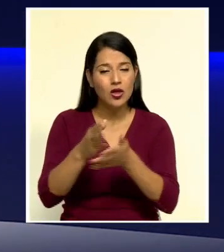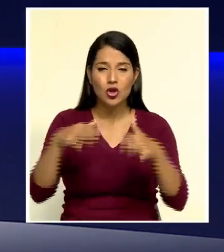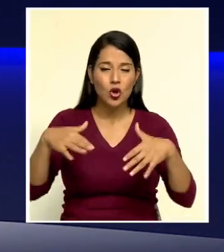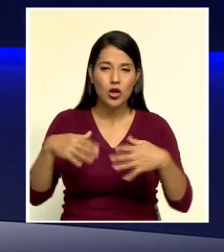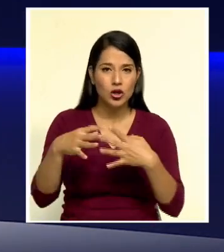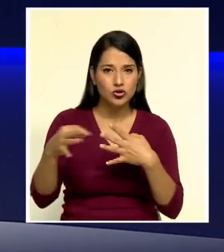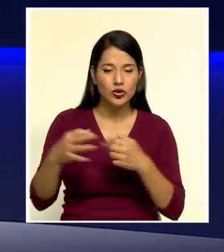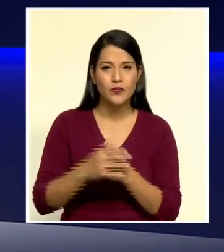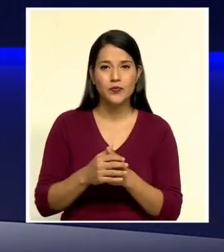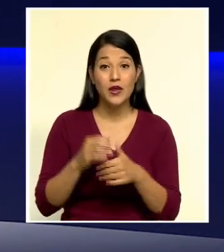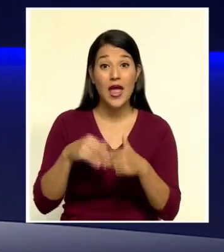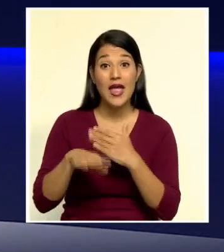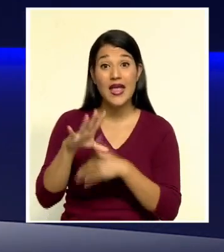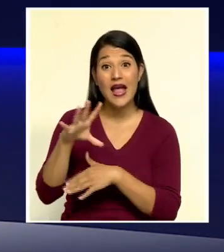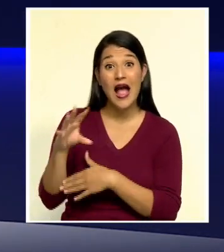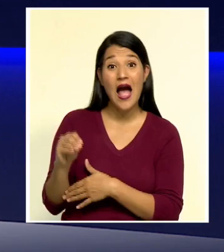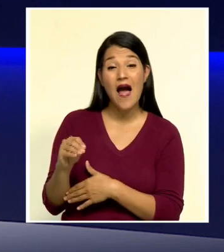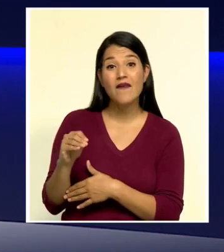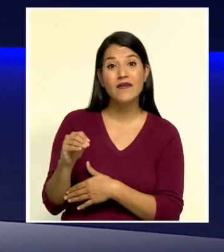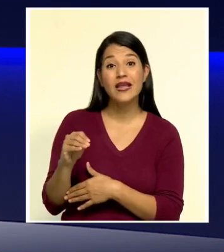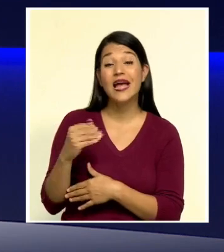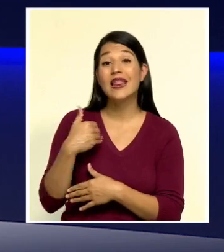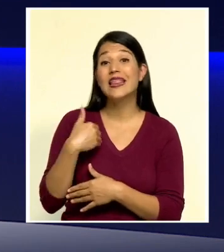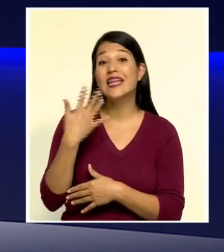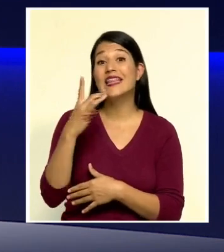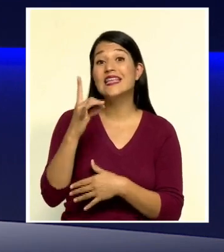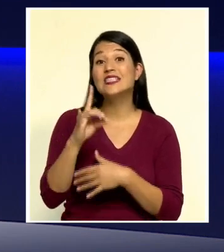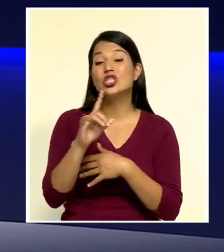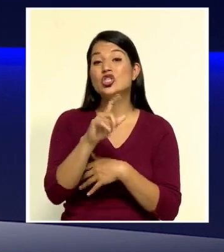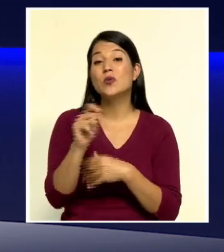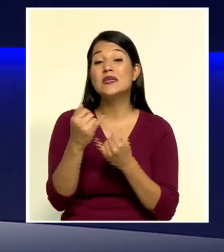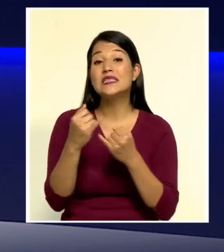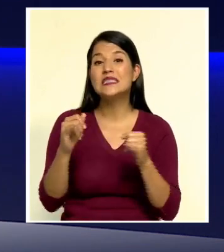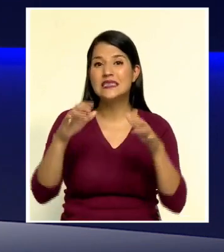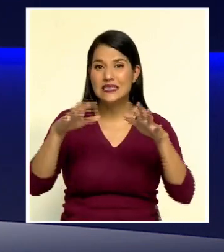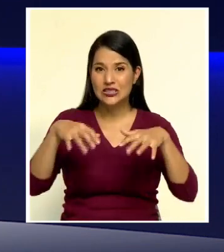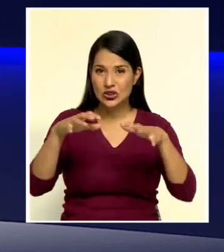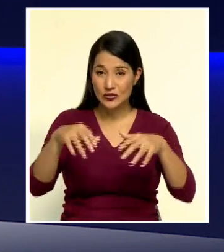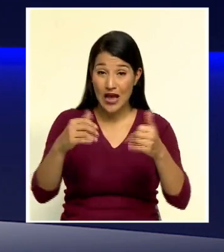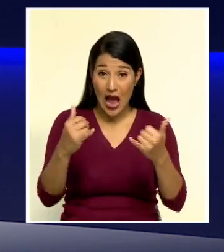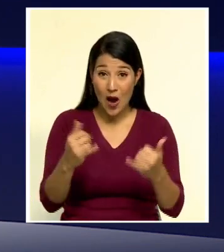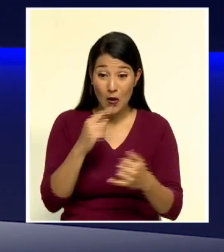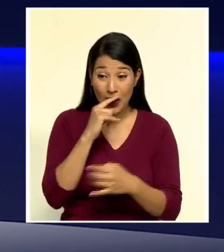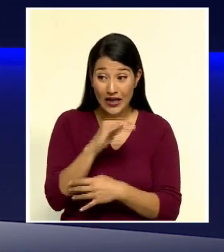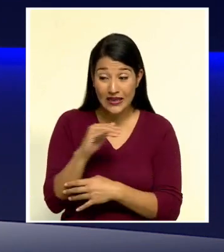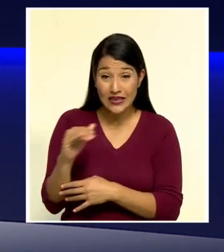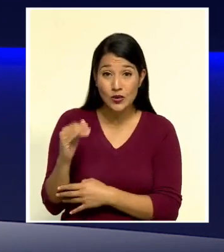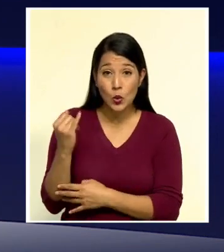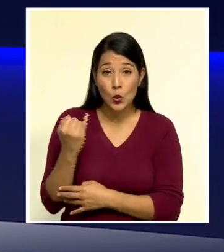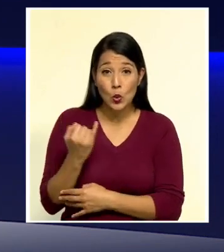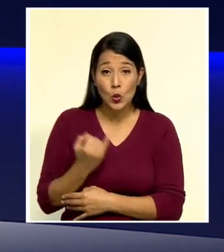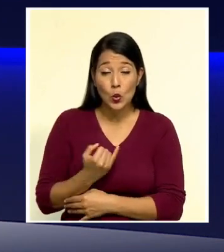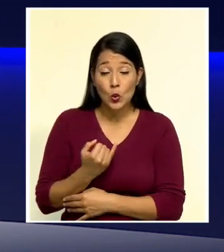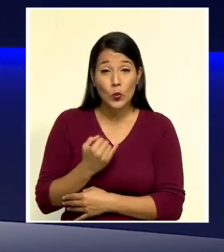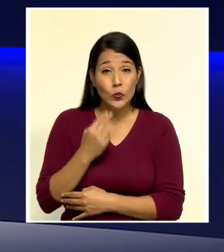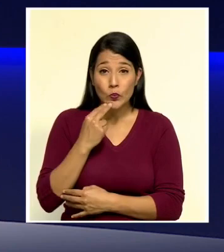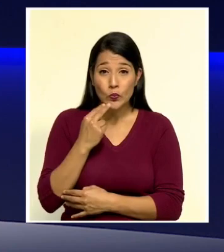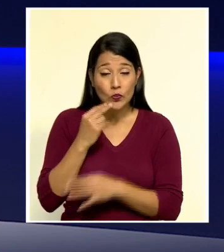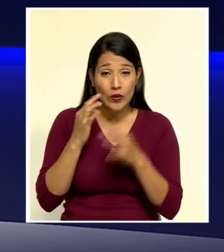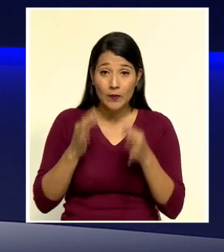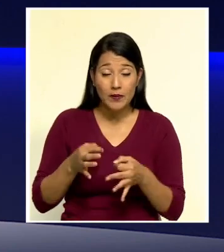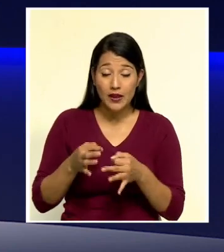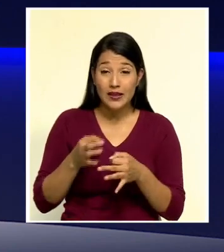En África no llueve hace 18 meses y los niños están padeciendo desnutrición severa. Según la ONU, los medios de